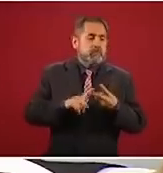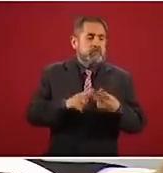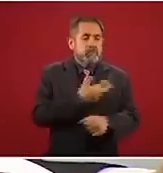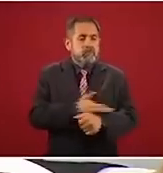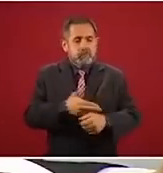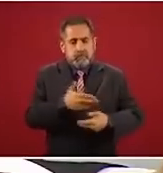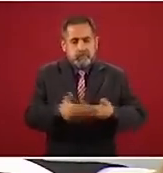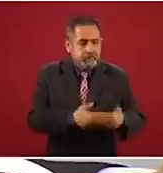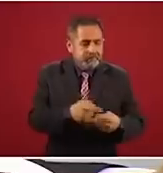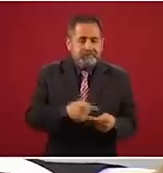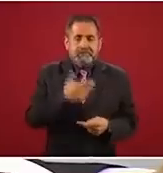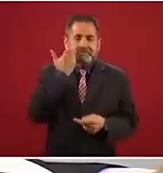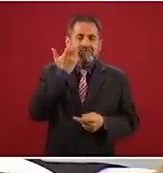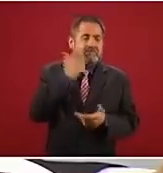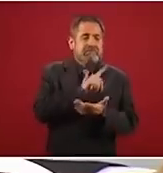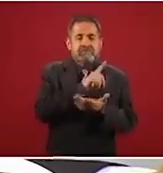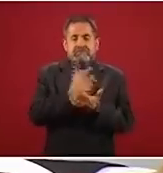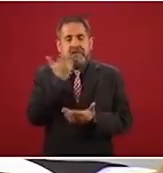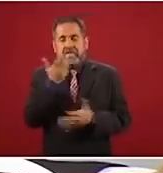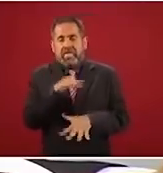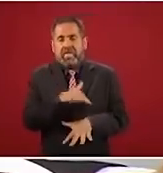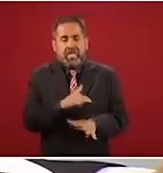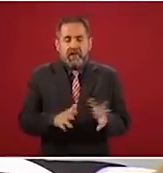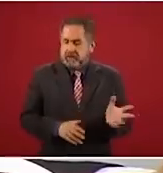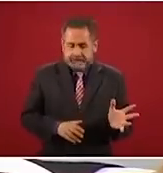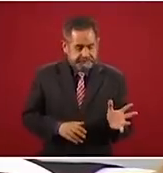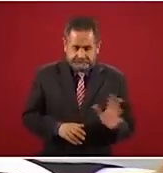procesos. Entonces, estamos